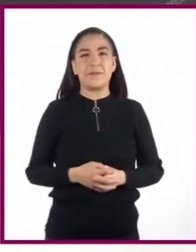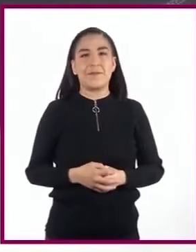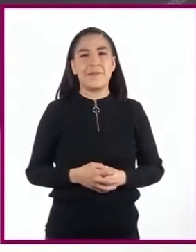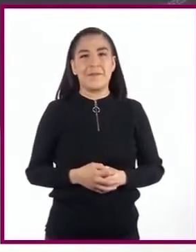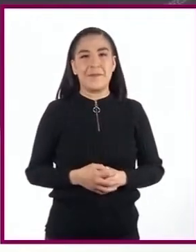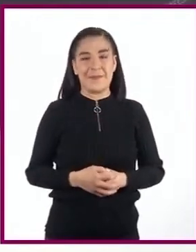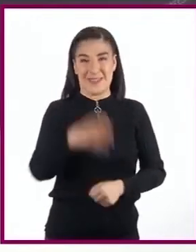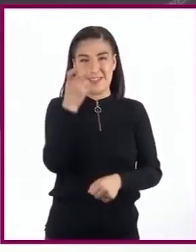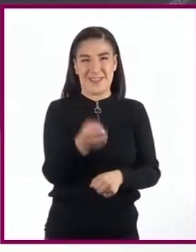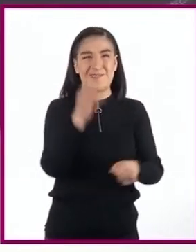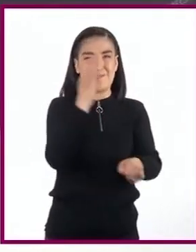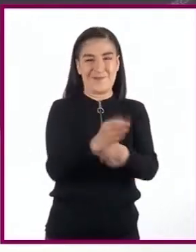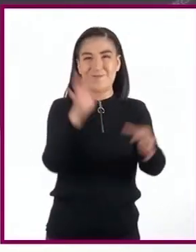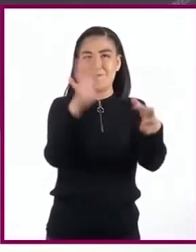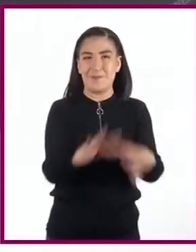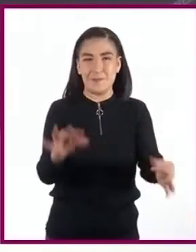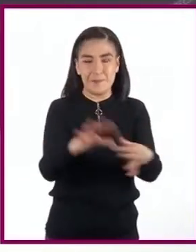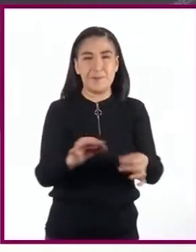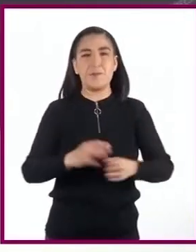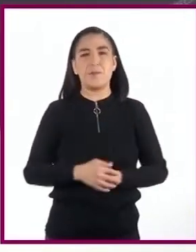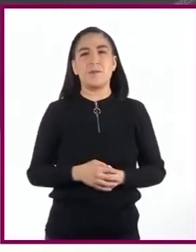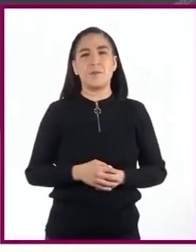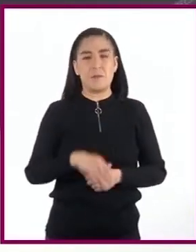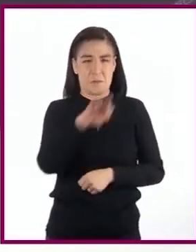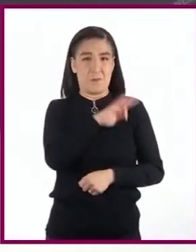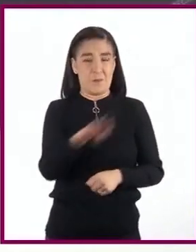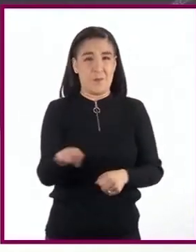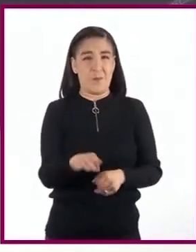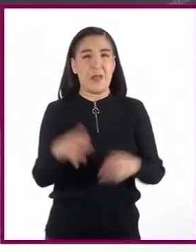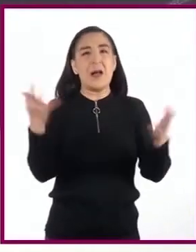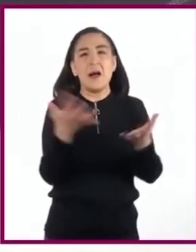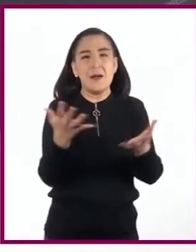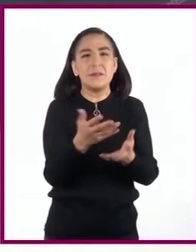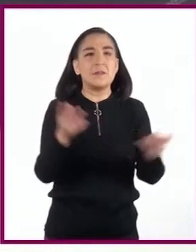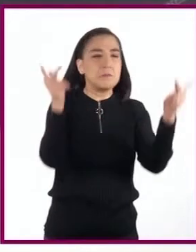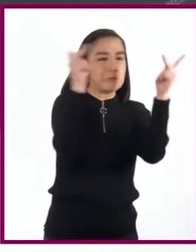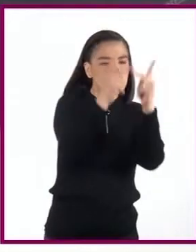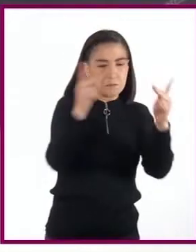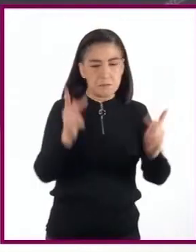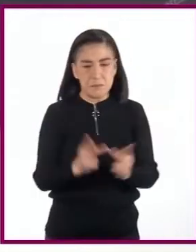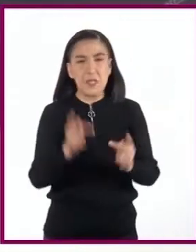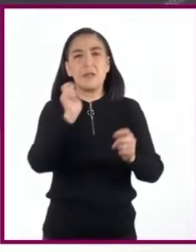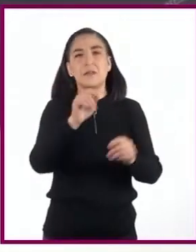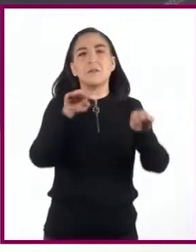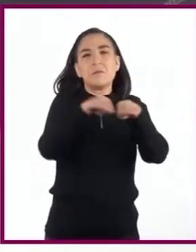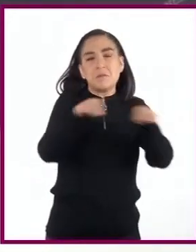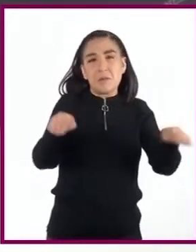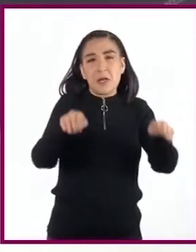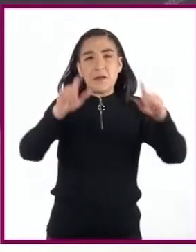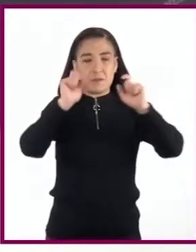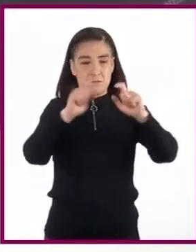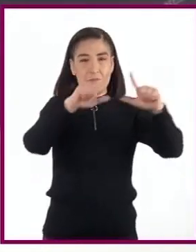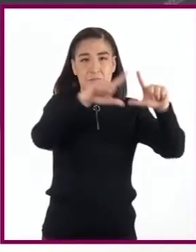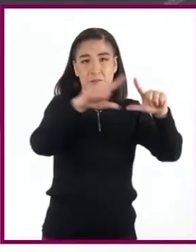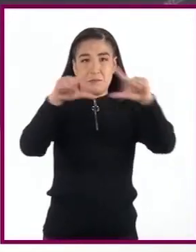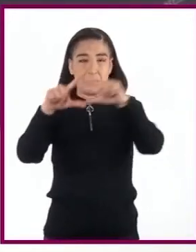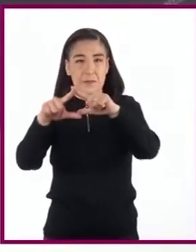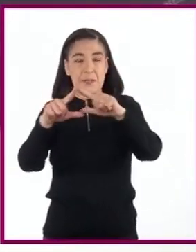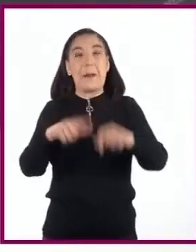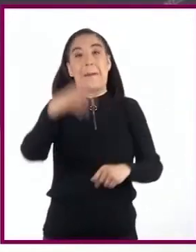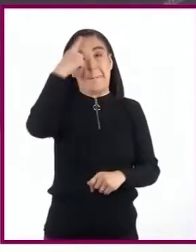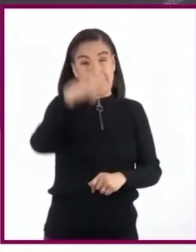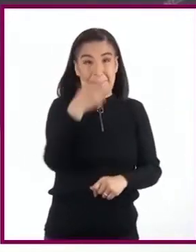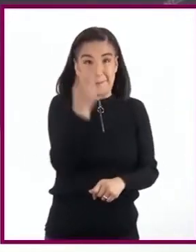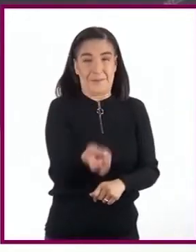estos elementos, podemos realizar alguna comparación de las medidas entre los triángulos. Para